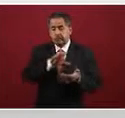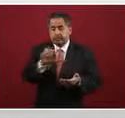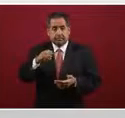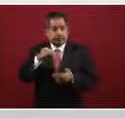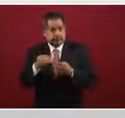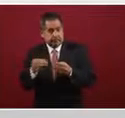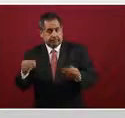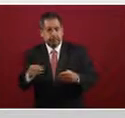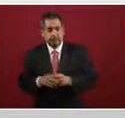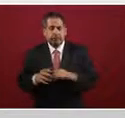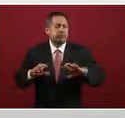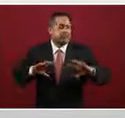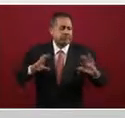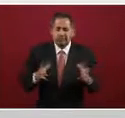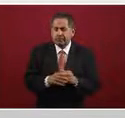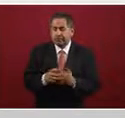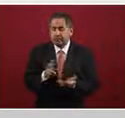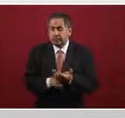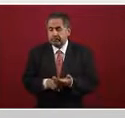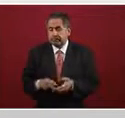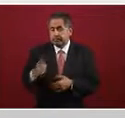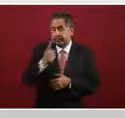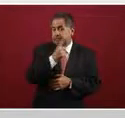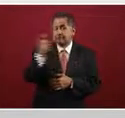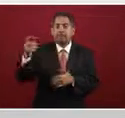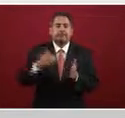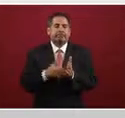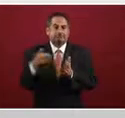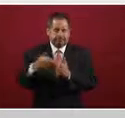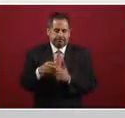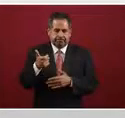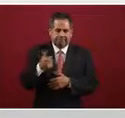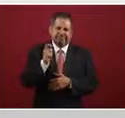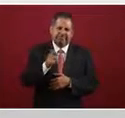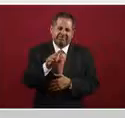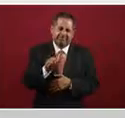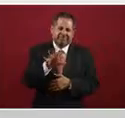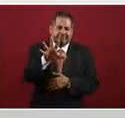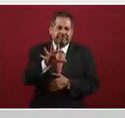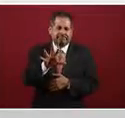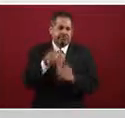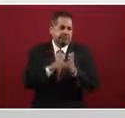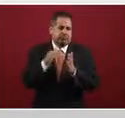evaluado en casi 100 millones de pesos. La evaluamos en 95 millones de pesos.